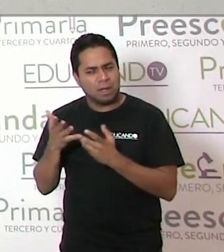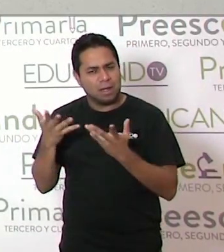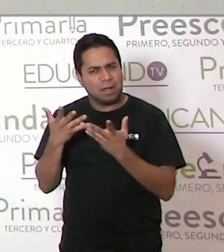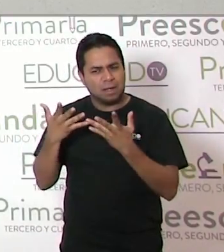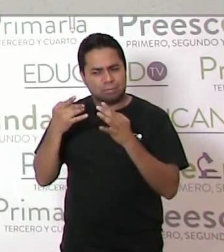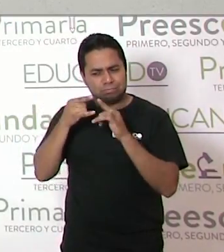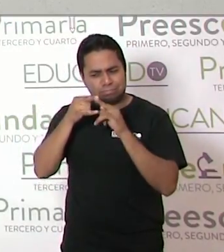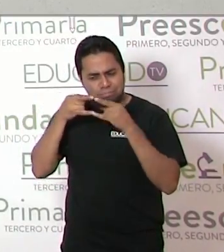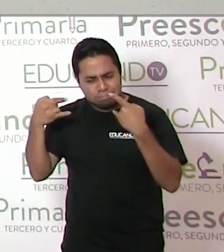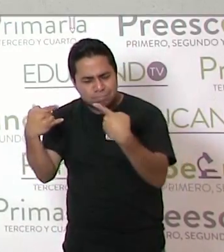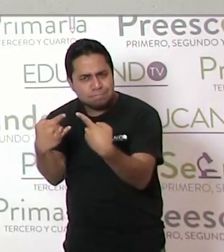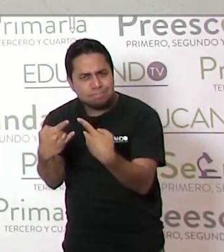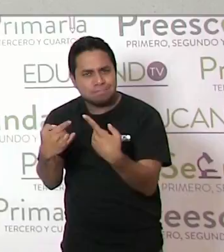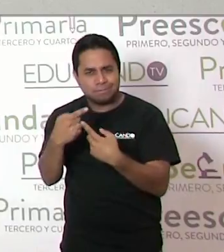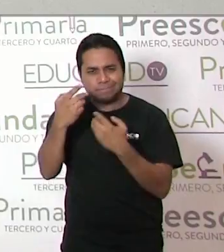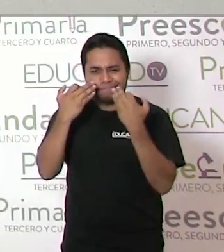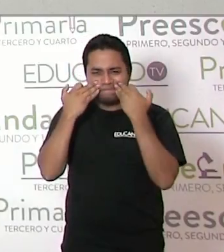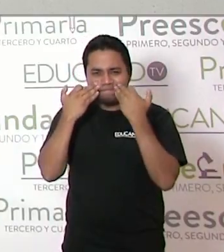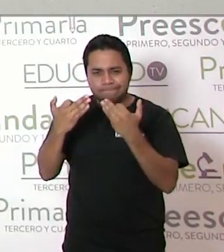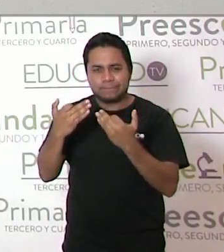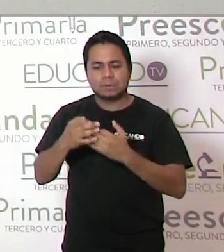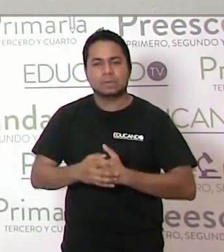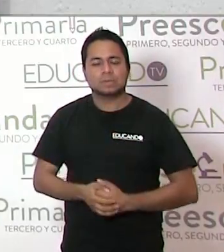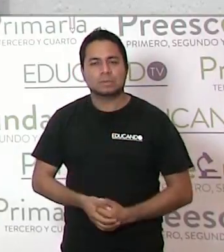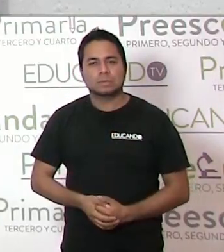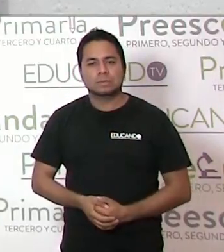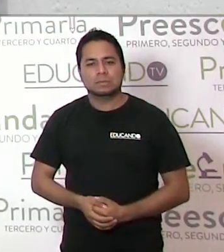genera? Obsérvalo, por favor.